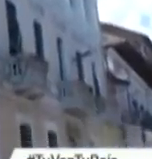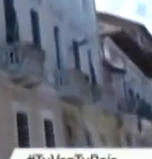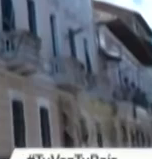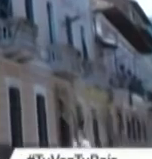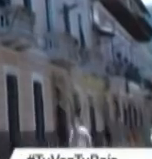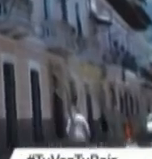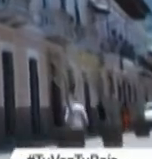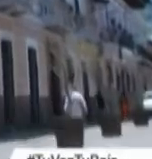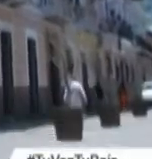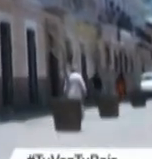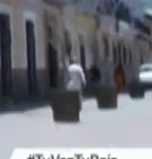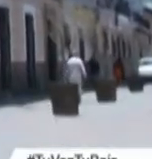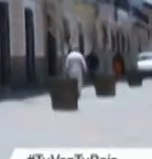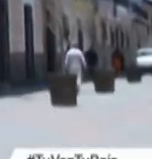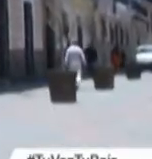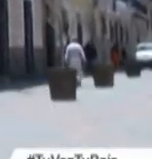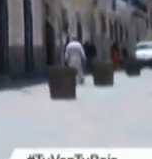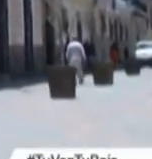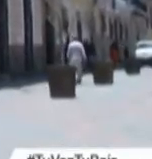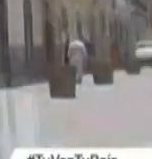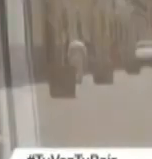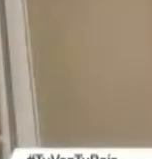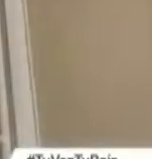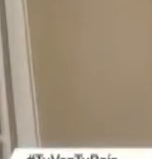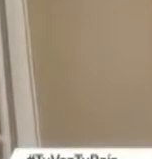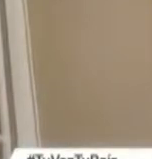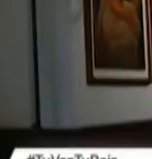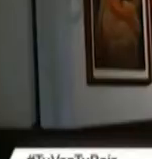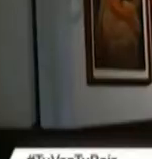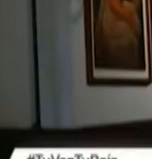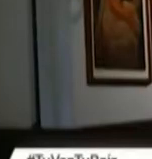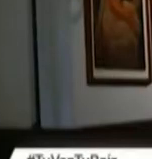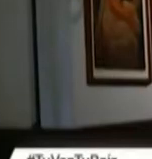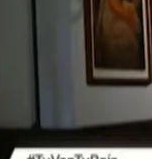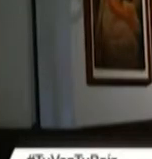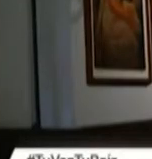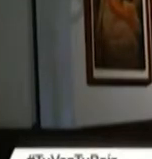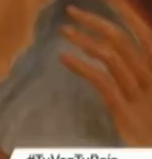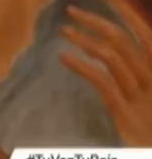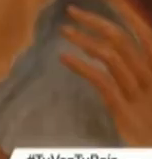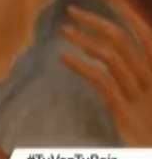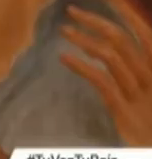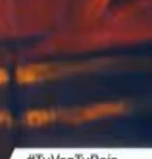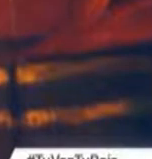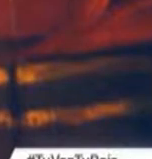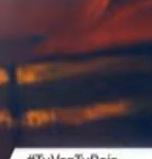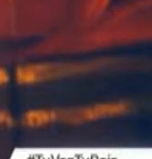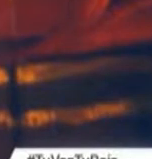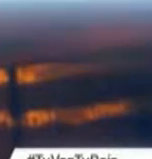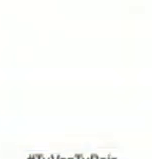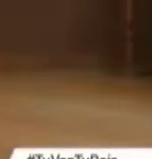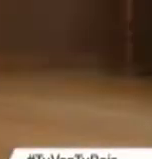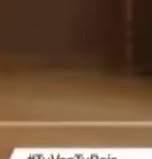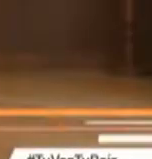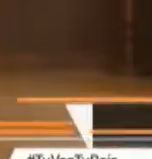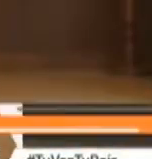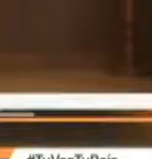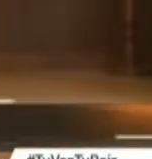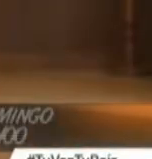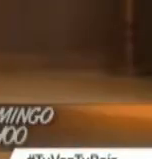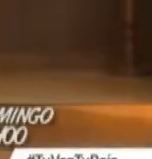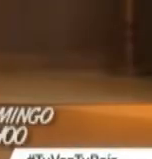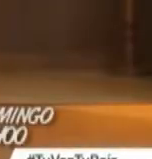de Quito. Un espacio para recordar y reconocer el verdadero valor de esta heroína de la historia nacional.